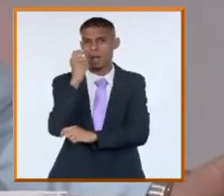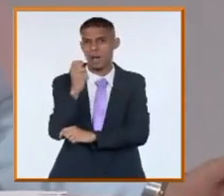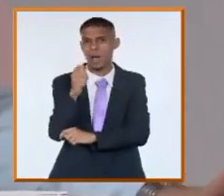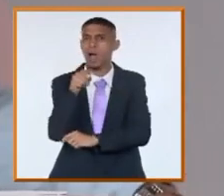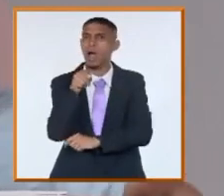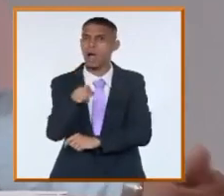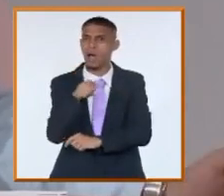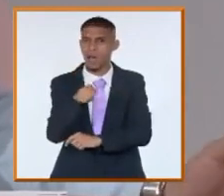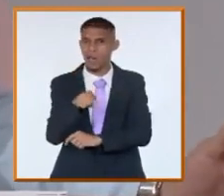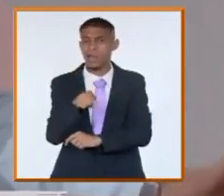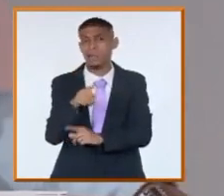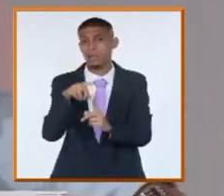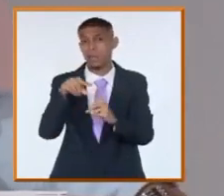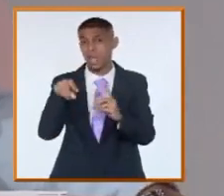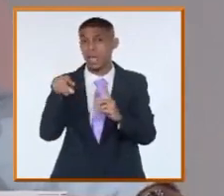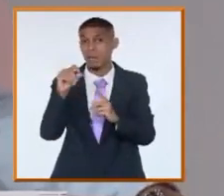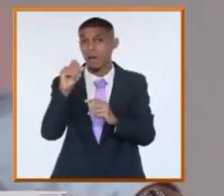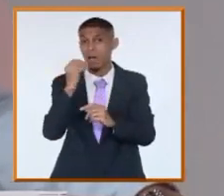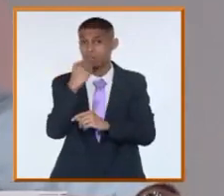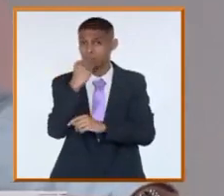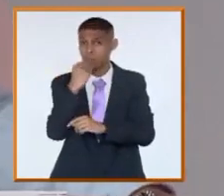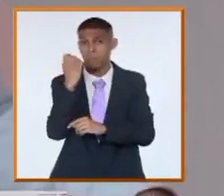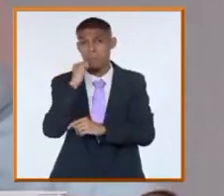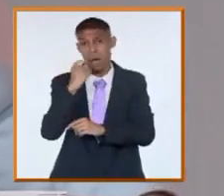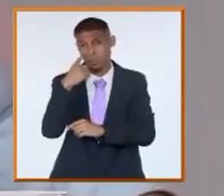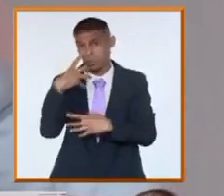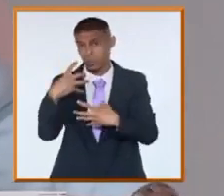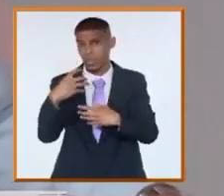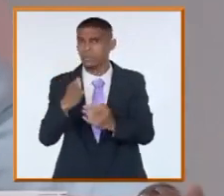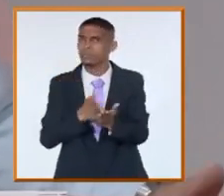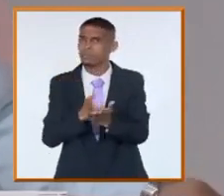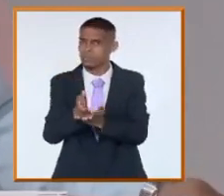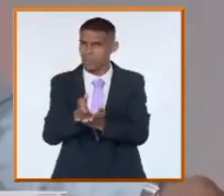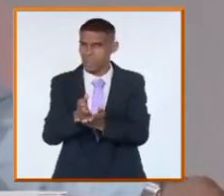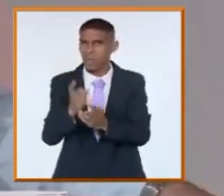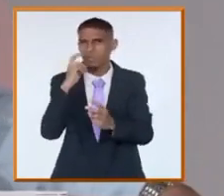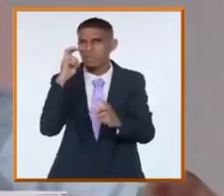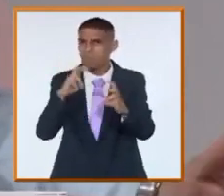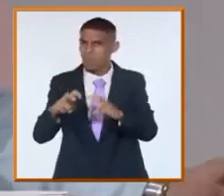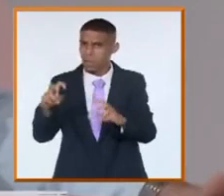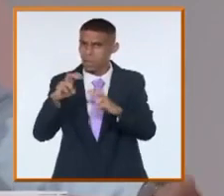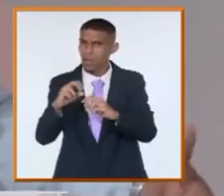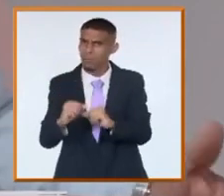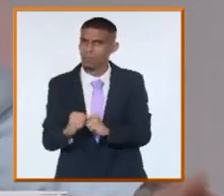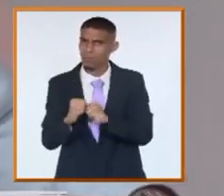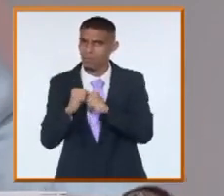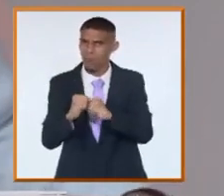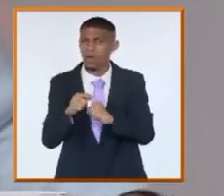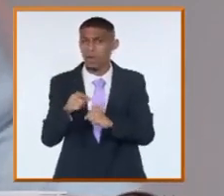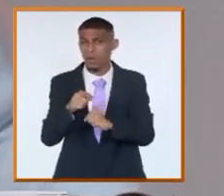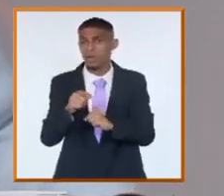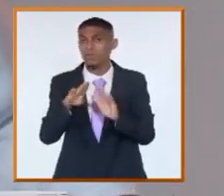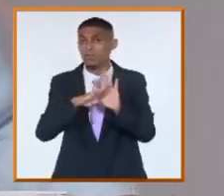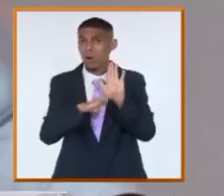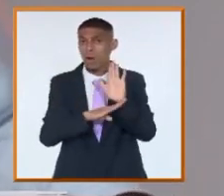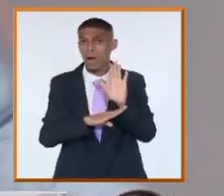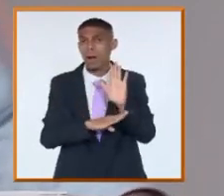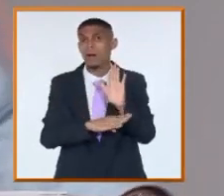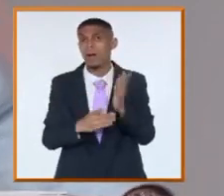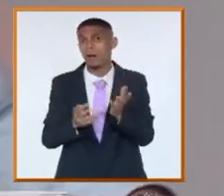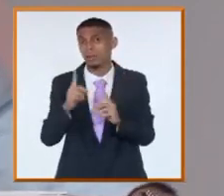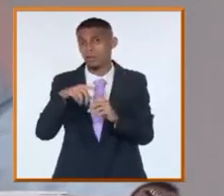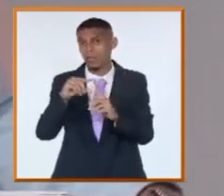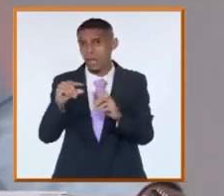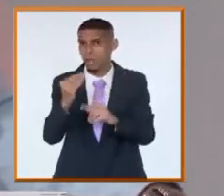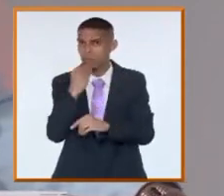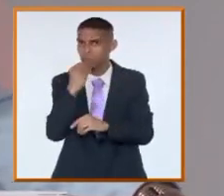tanques sobre todo para el tema alimentario y se sigue laborando con intensidad en ese programa por lo que representa para el tema